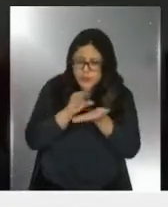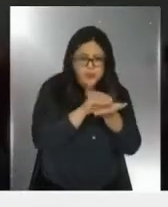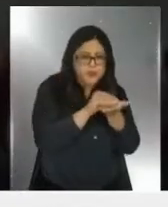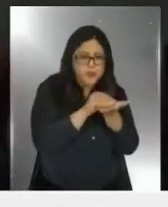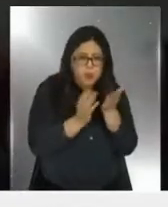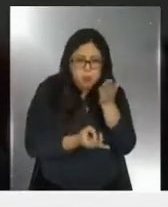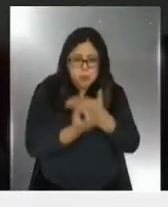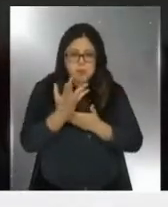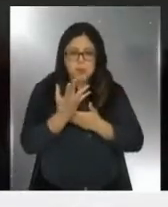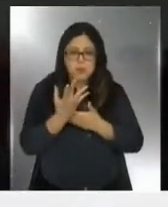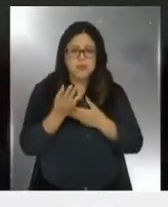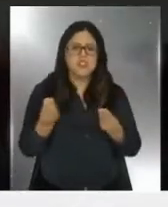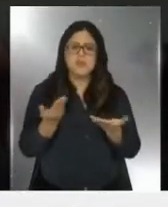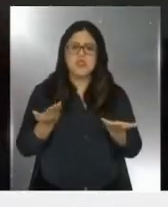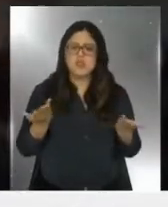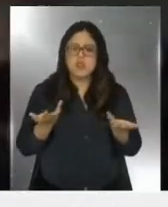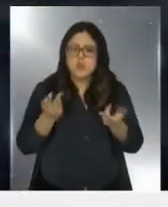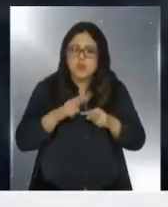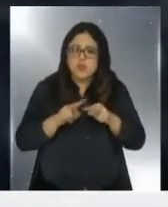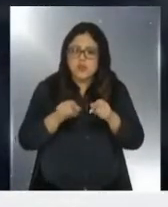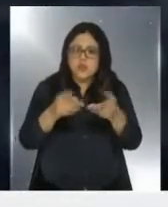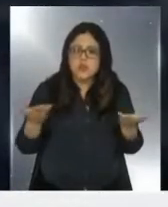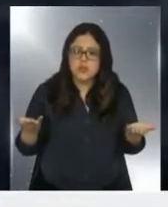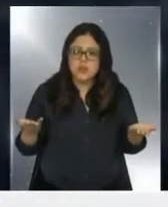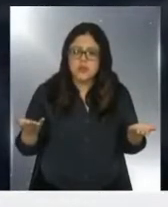¿Cómo ocurrieron estos ataques?